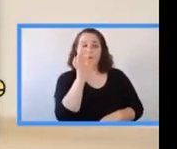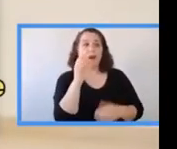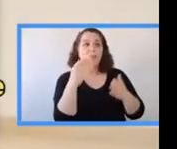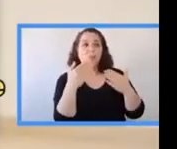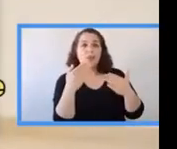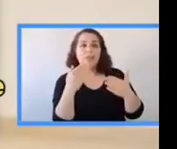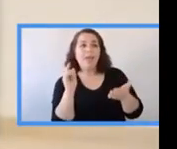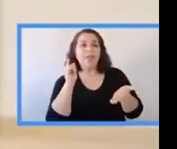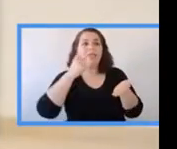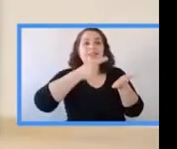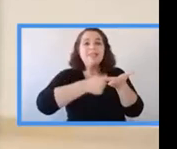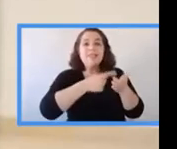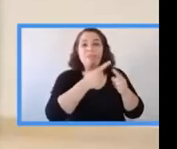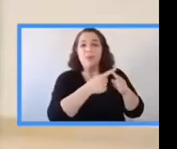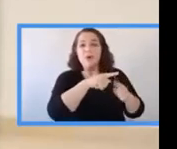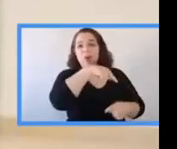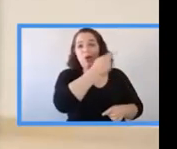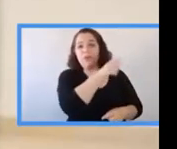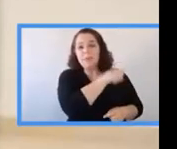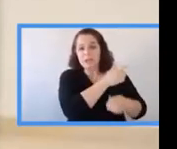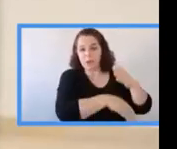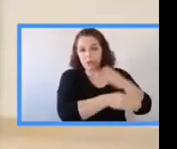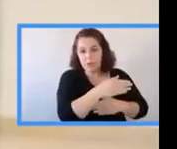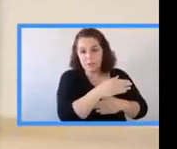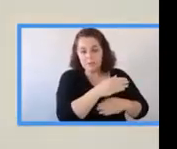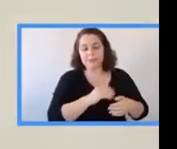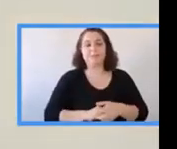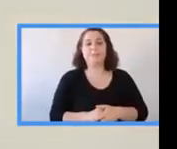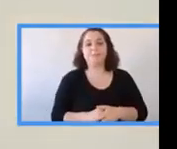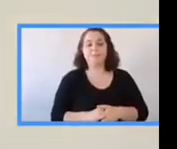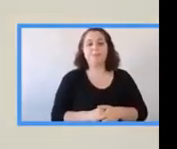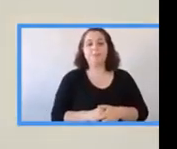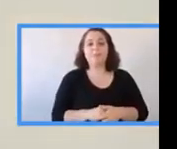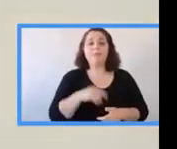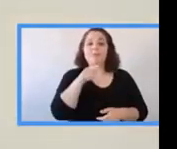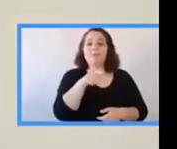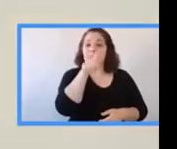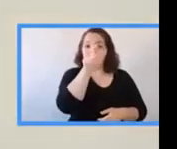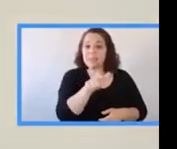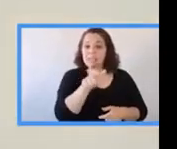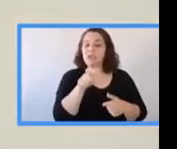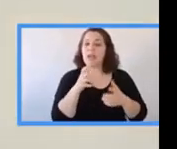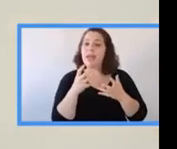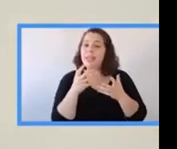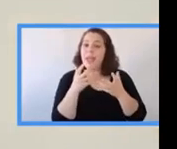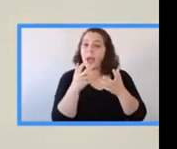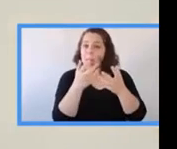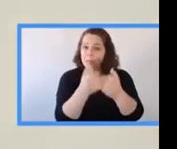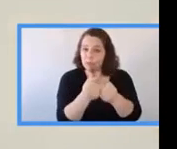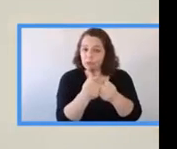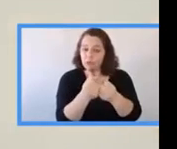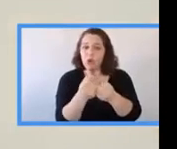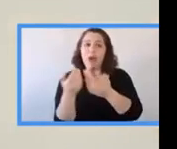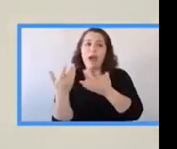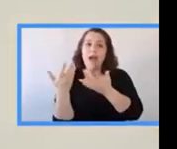puede reemplazar la voluntad de la persona con discapacidad. La persona de apoyo solo